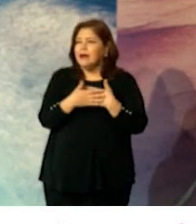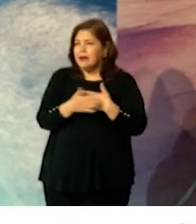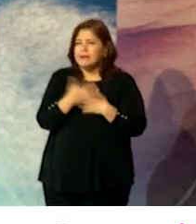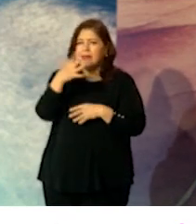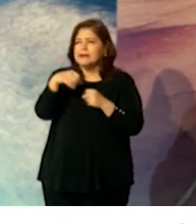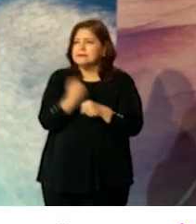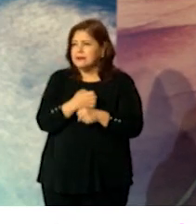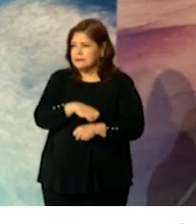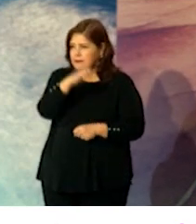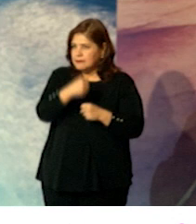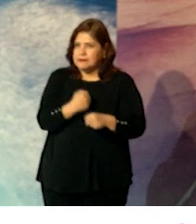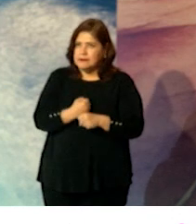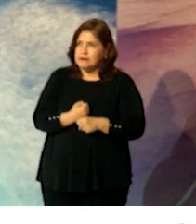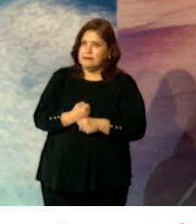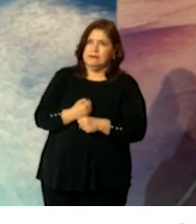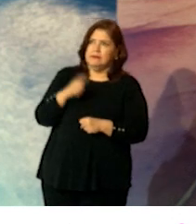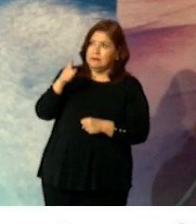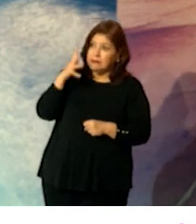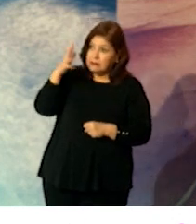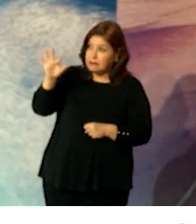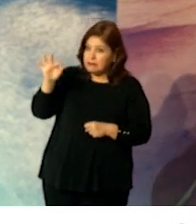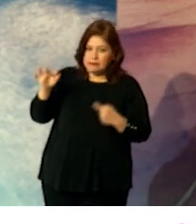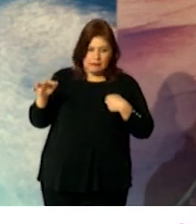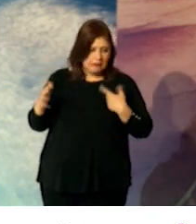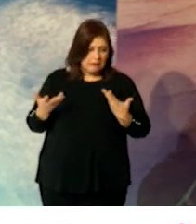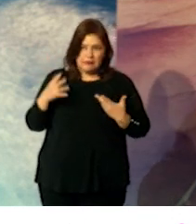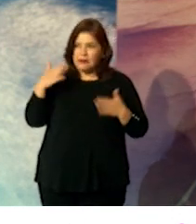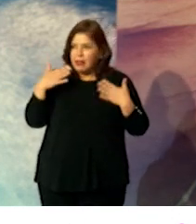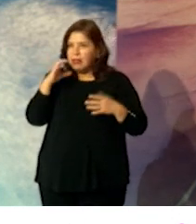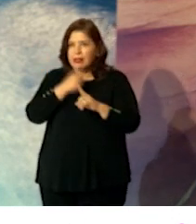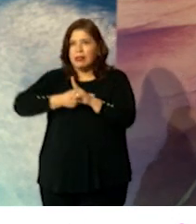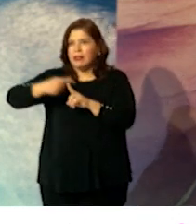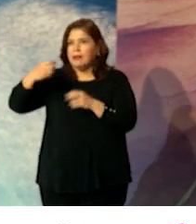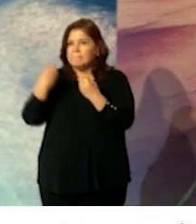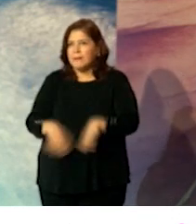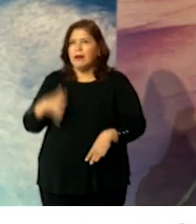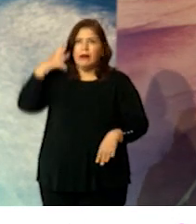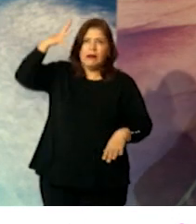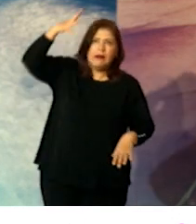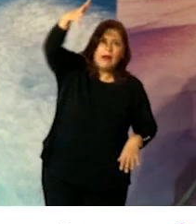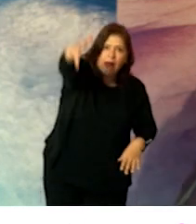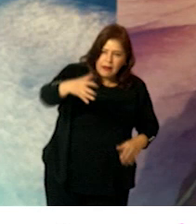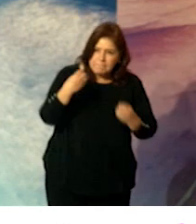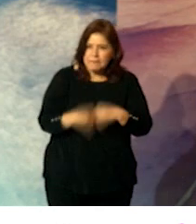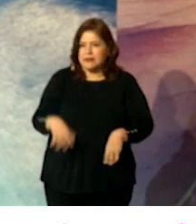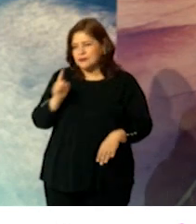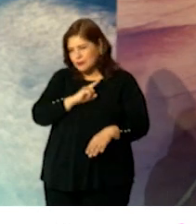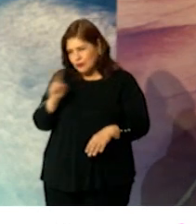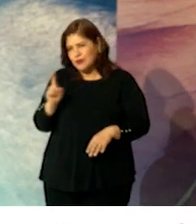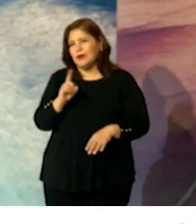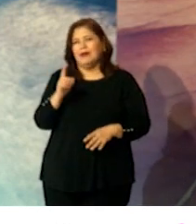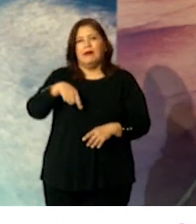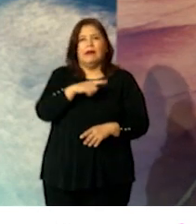tengas mi edad. Híjoles, cuando tengas 40 yo ya vamos a estar pasando olas de calor, inundaciones, porque ¿para qué quiero eso? Entonces, y eso también